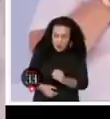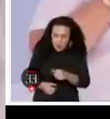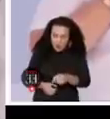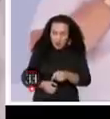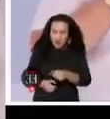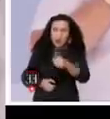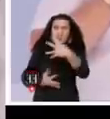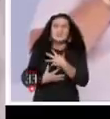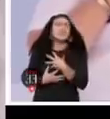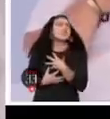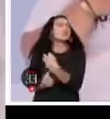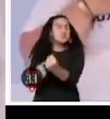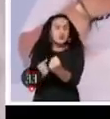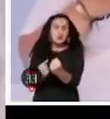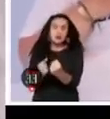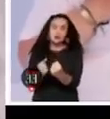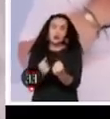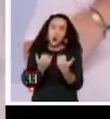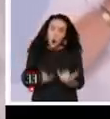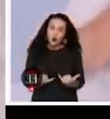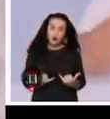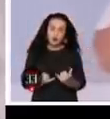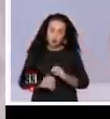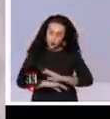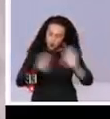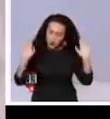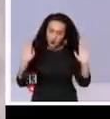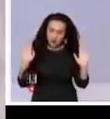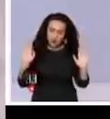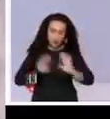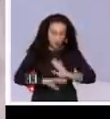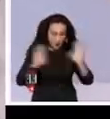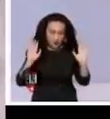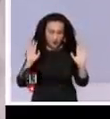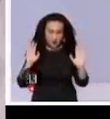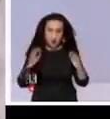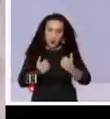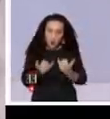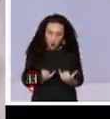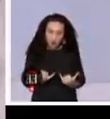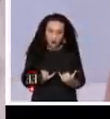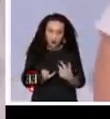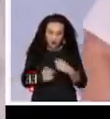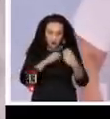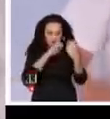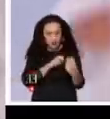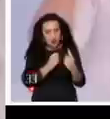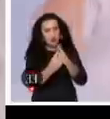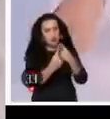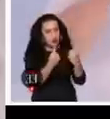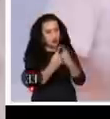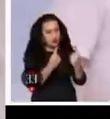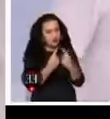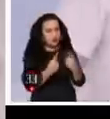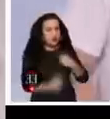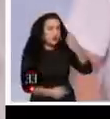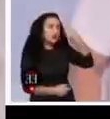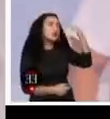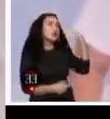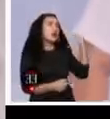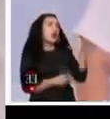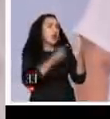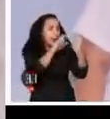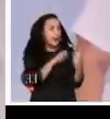adorado hoy no hoy no hoy puedo hablar con ellos pude hablar con uno de los